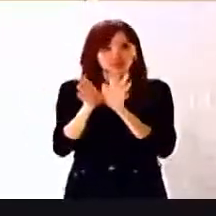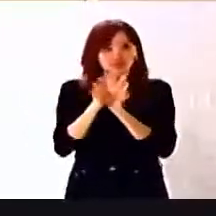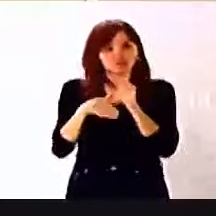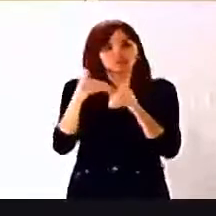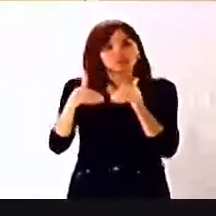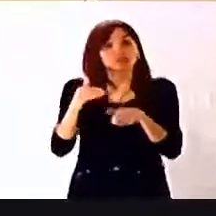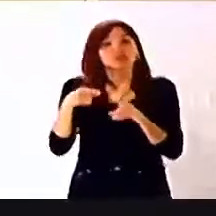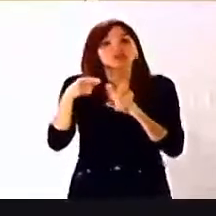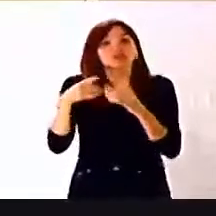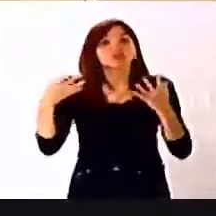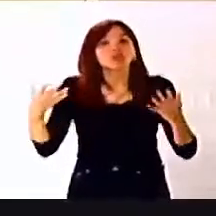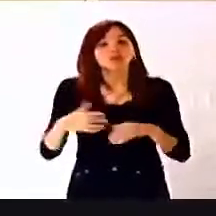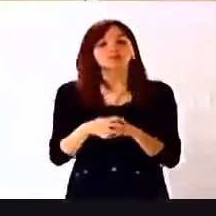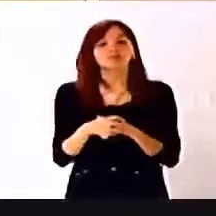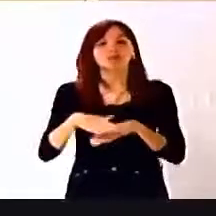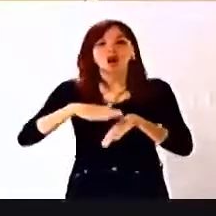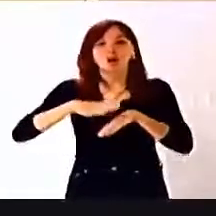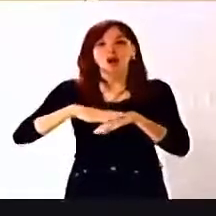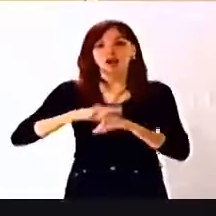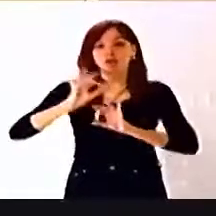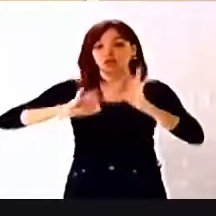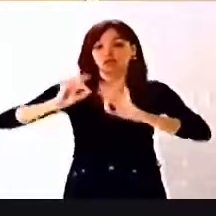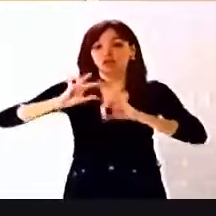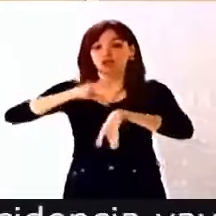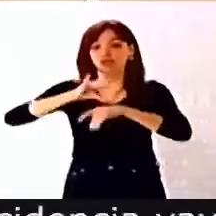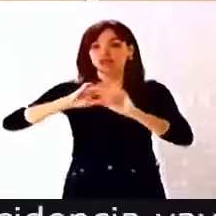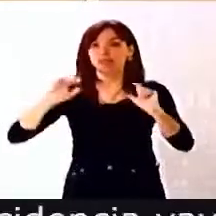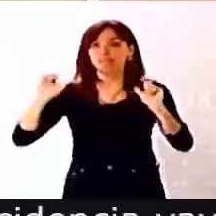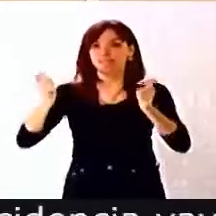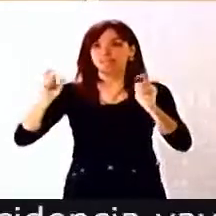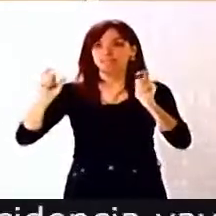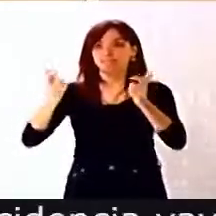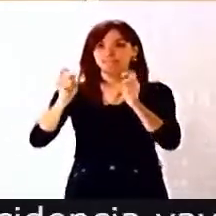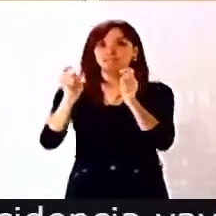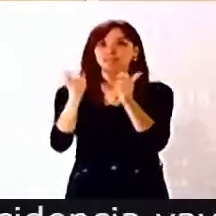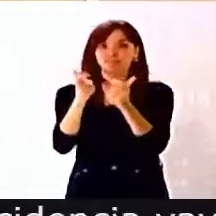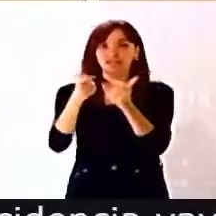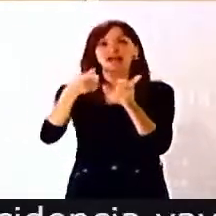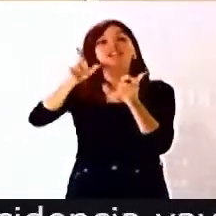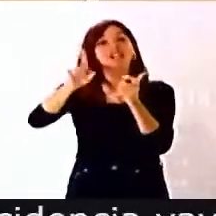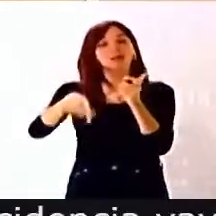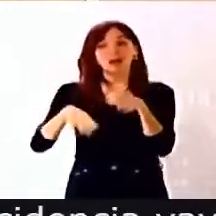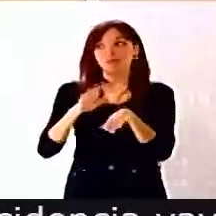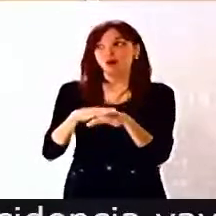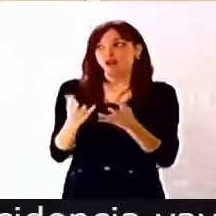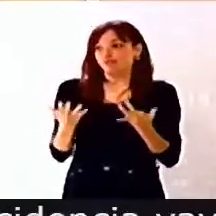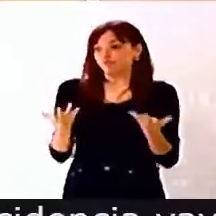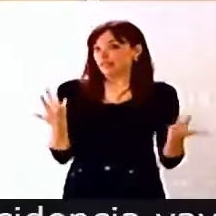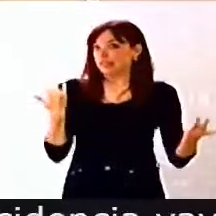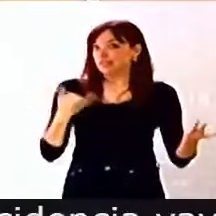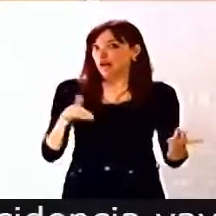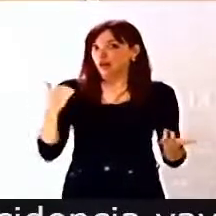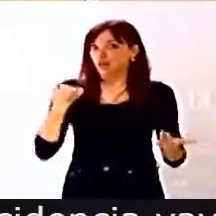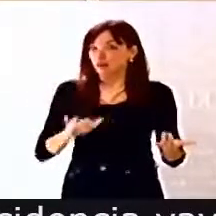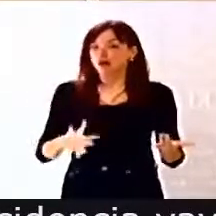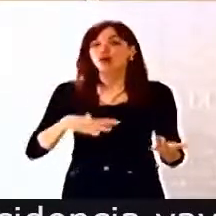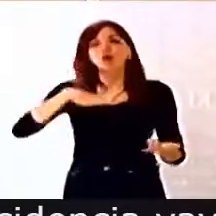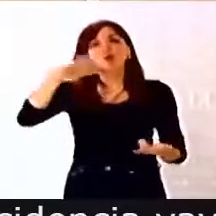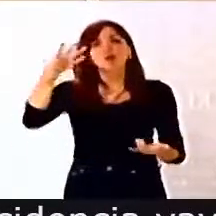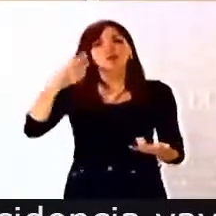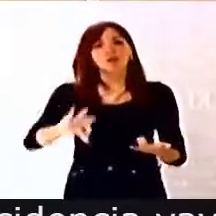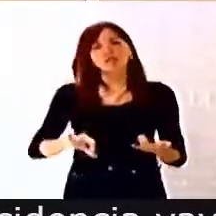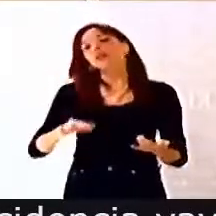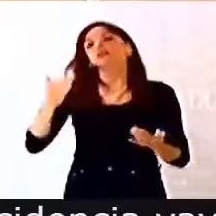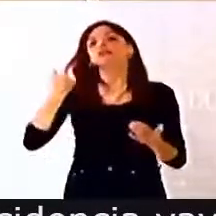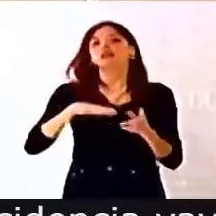para que nuestra incidencia vaya bajando y para que cuanto antes podamos estar